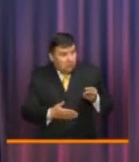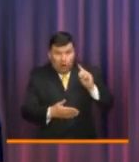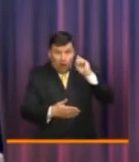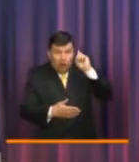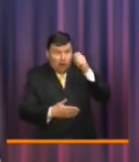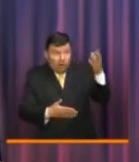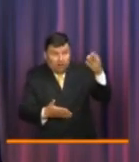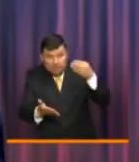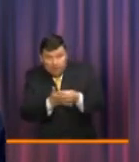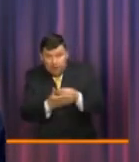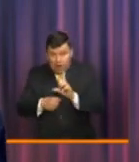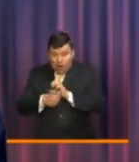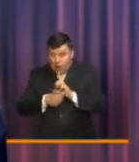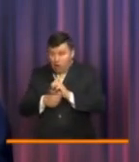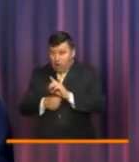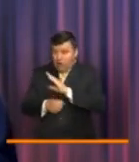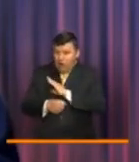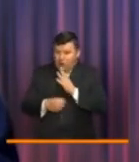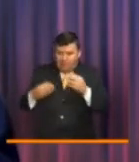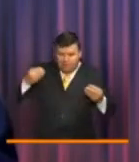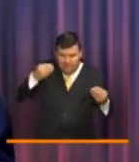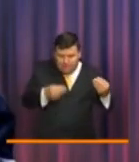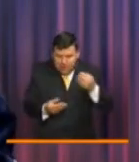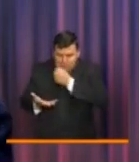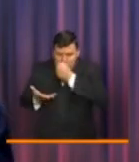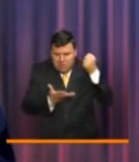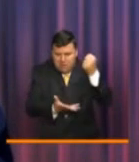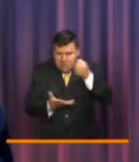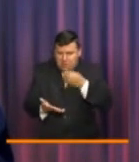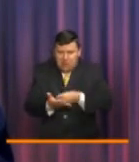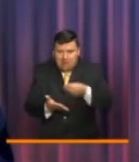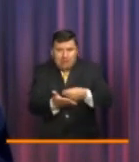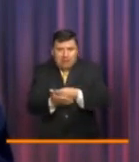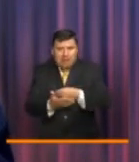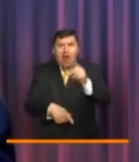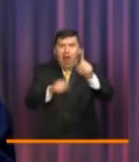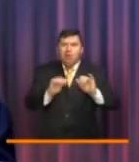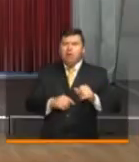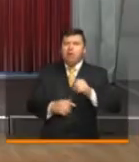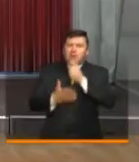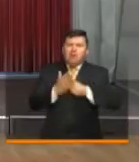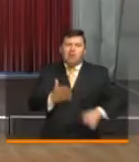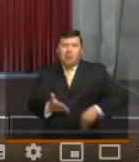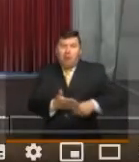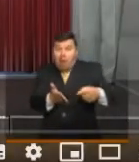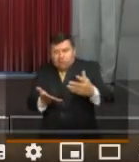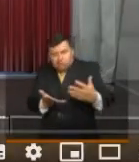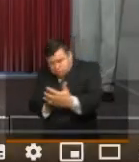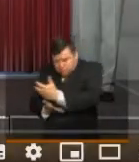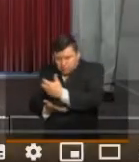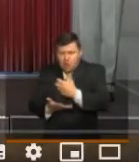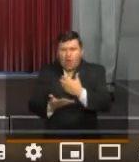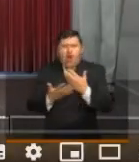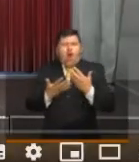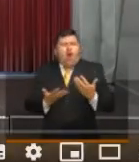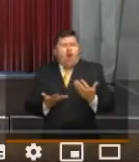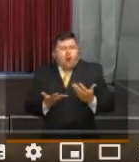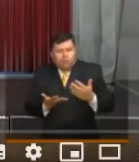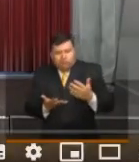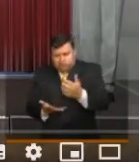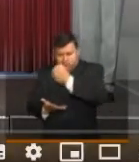gobierno nacional, gobiernos locales, los usuarios que pueden continuar pagando porque todavía lo pueden hacer, vamos a encontrar la manera